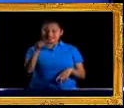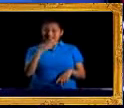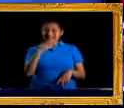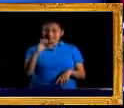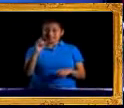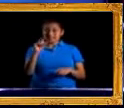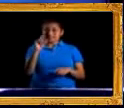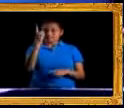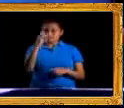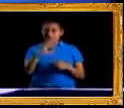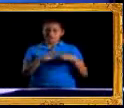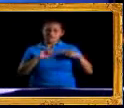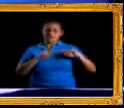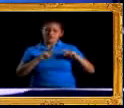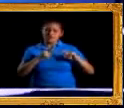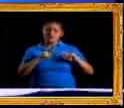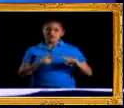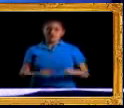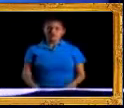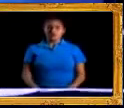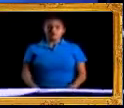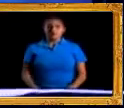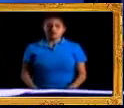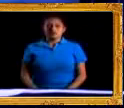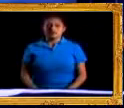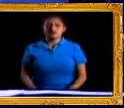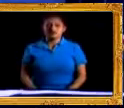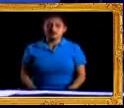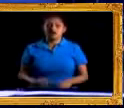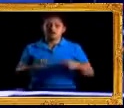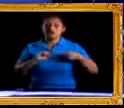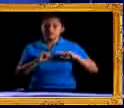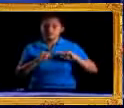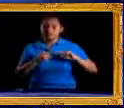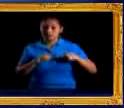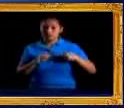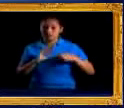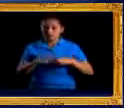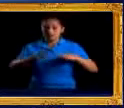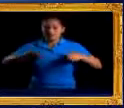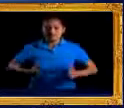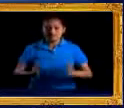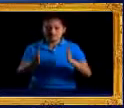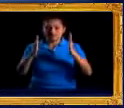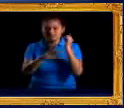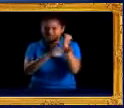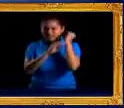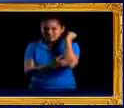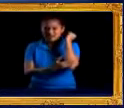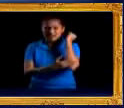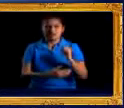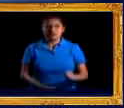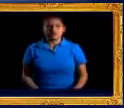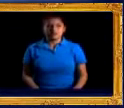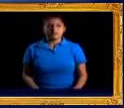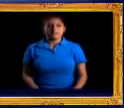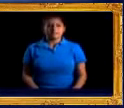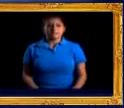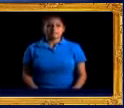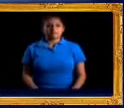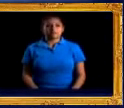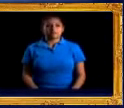dolores. El término alude, hermano, a los dolores de parto que se esperaban, hermano, precediera al